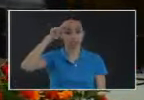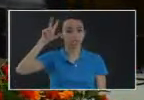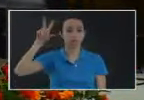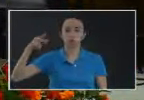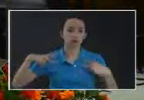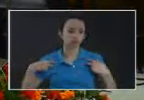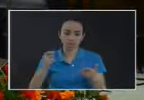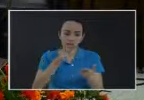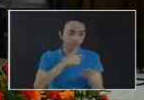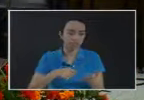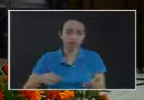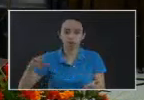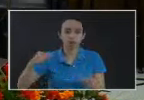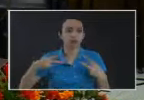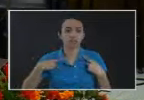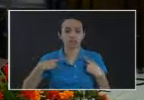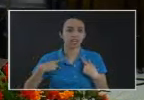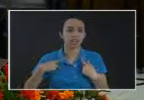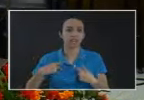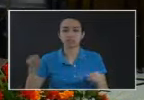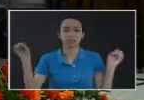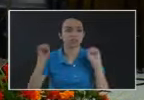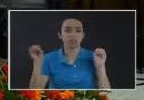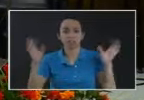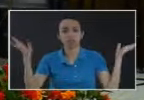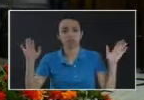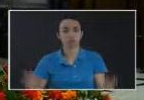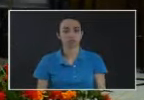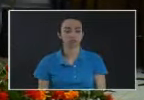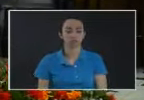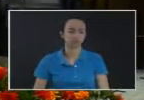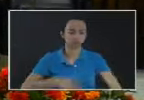había papel, no había llegado la secretaria, un revolú.